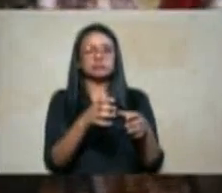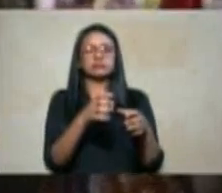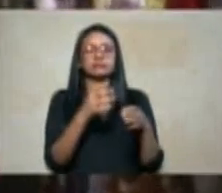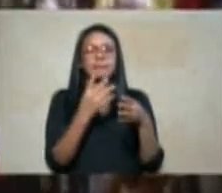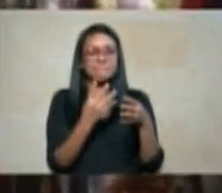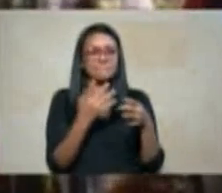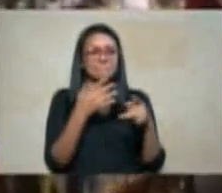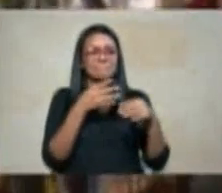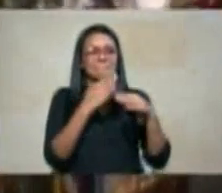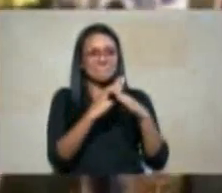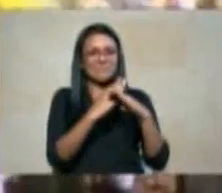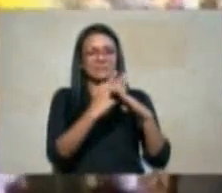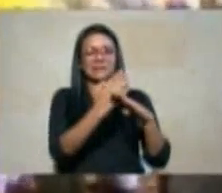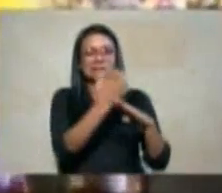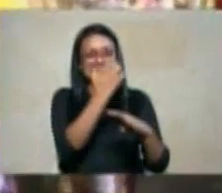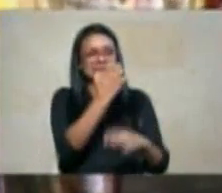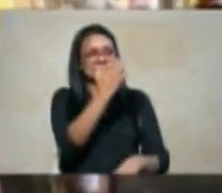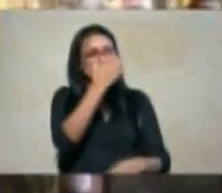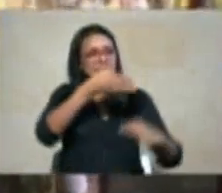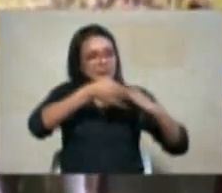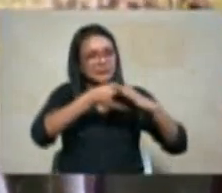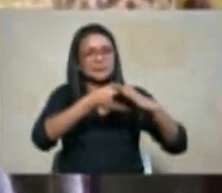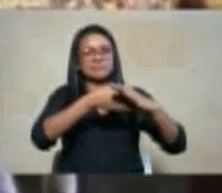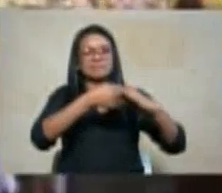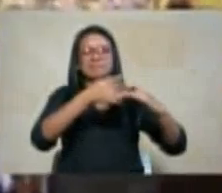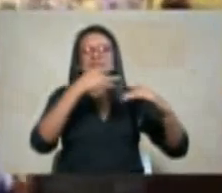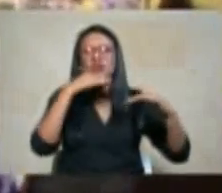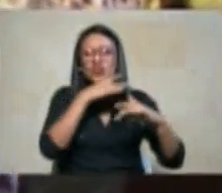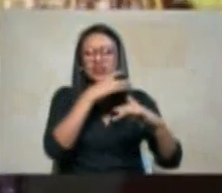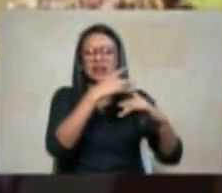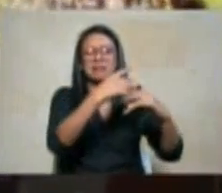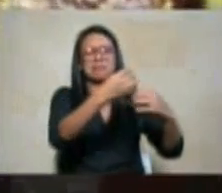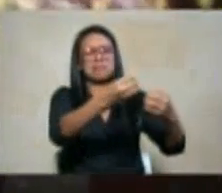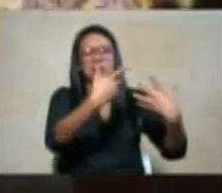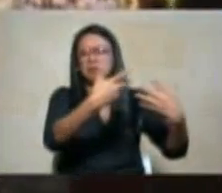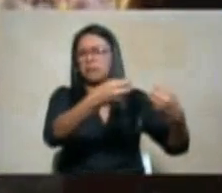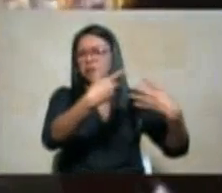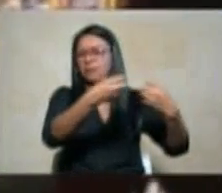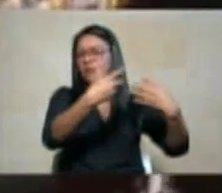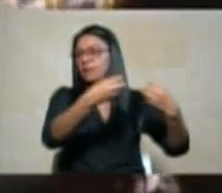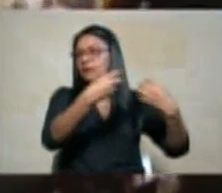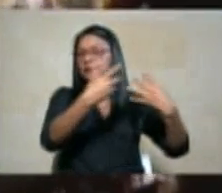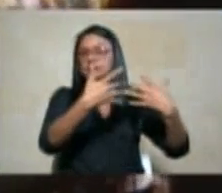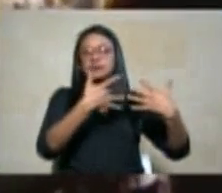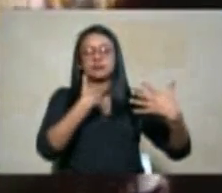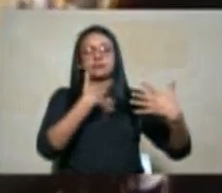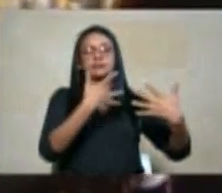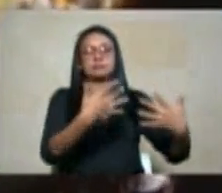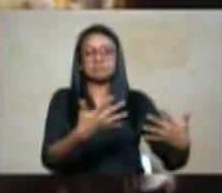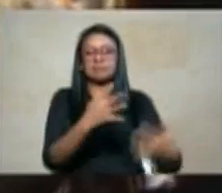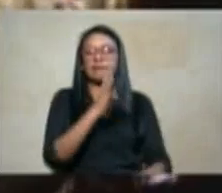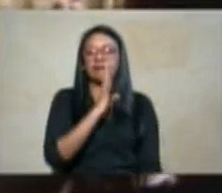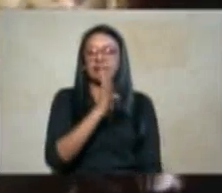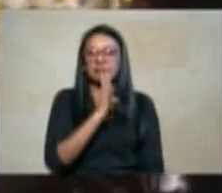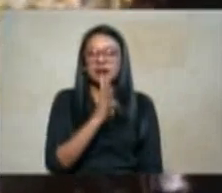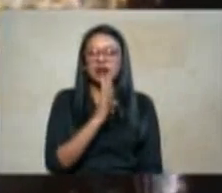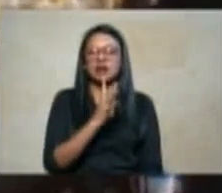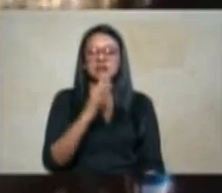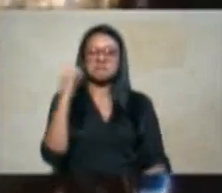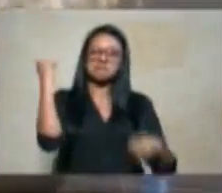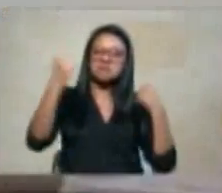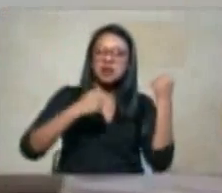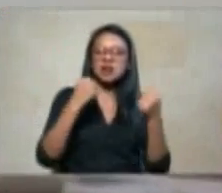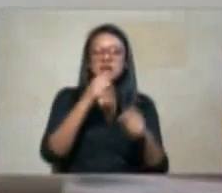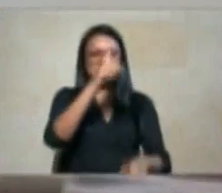nos agredían verbalmente. Incluso se lanzaban amenazas. Un juez de San Alberto Cesar denuncia que las llamadas víctimas